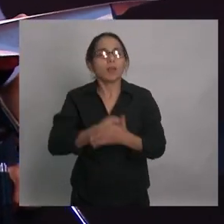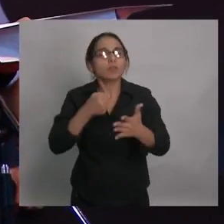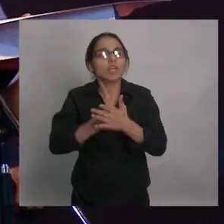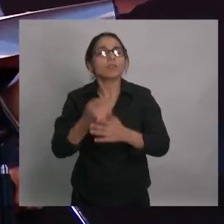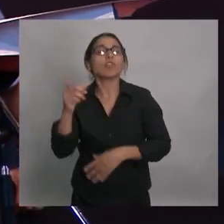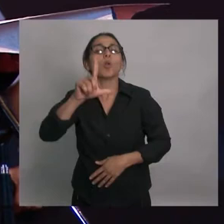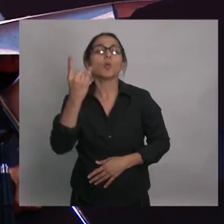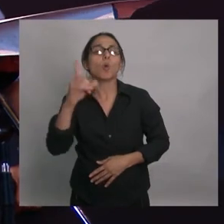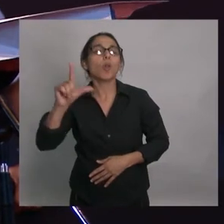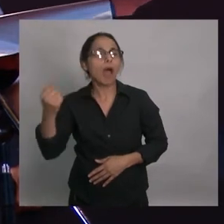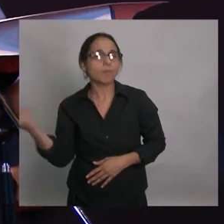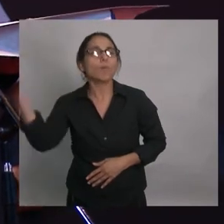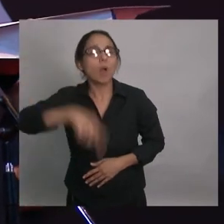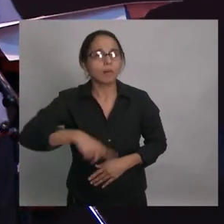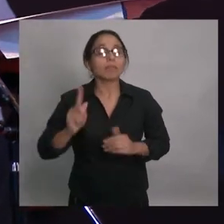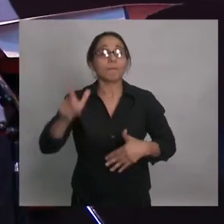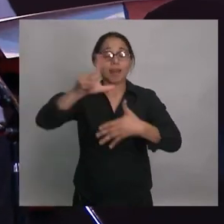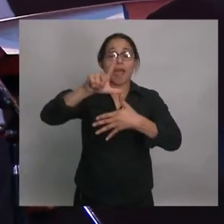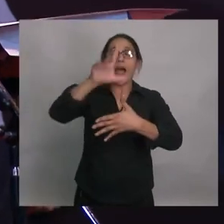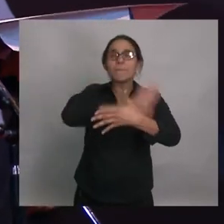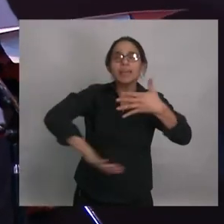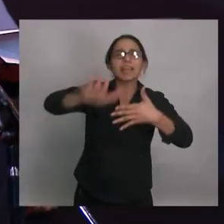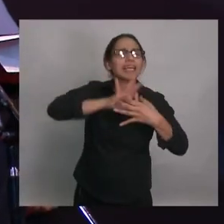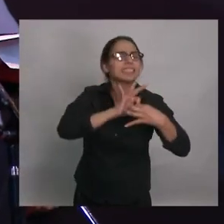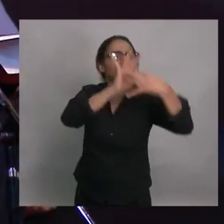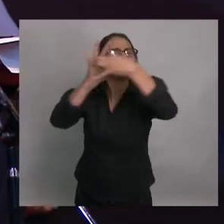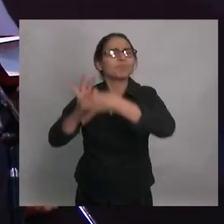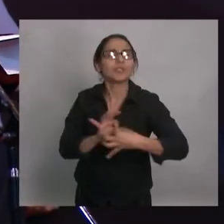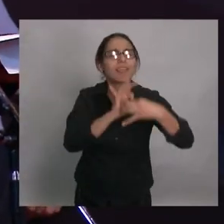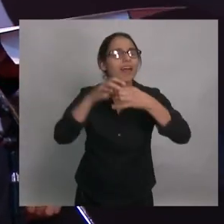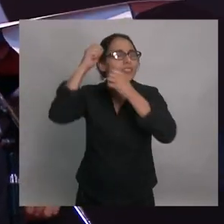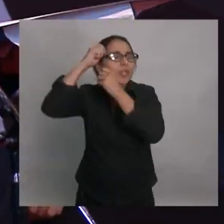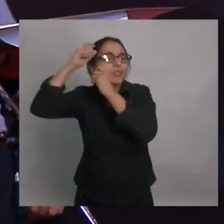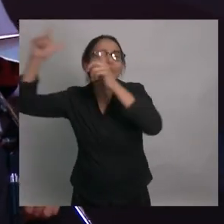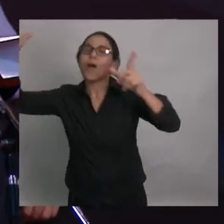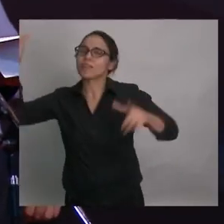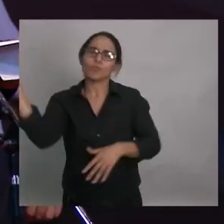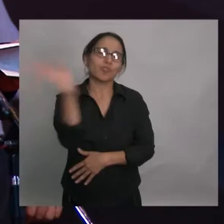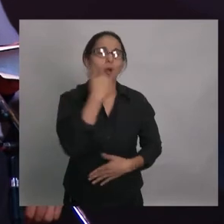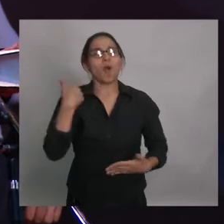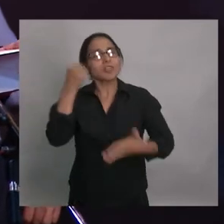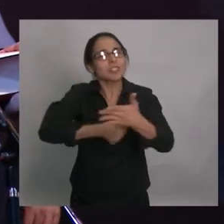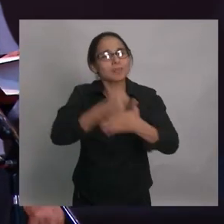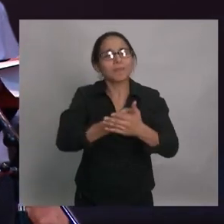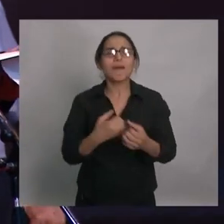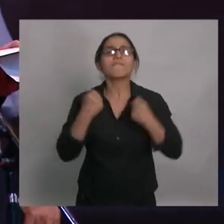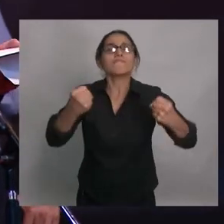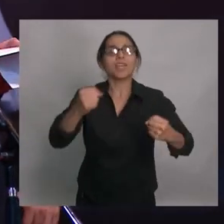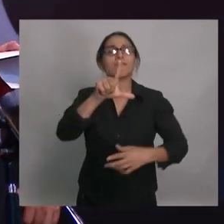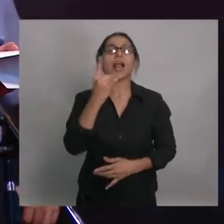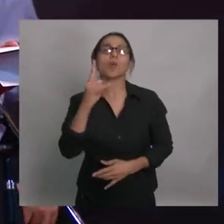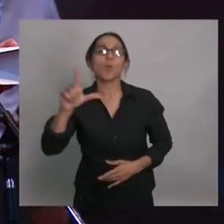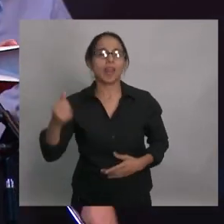la lucha por una américa latina unida por ese sueño que todos defendemos viva lula viva